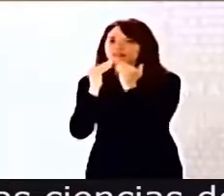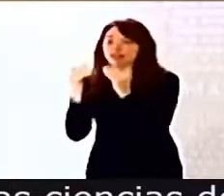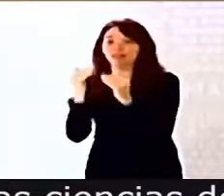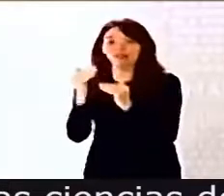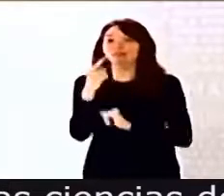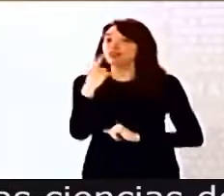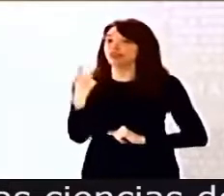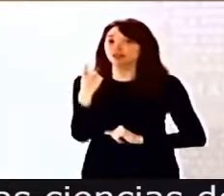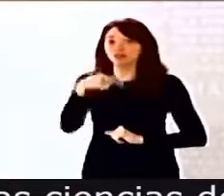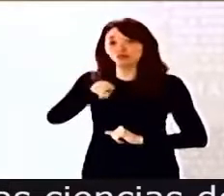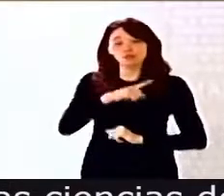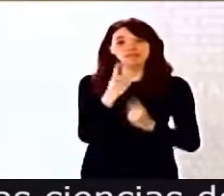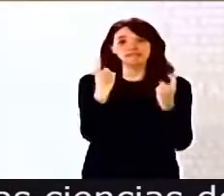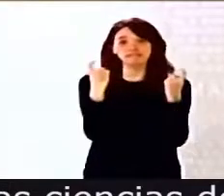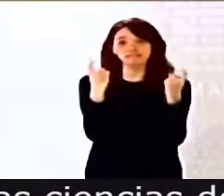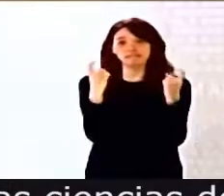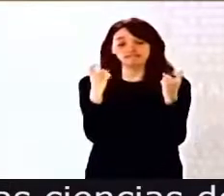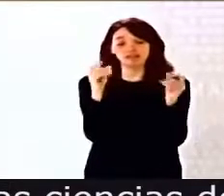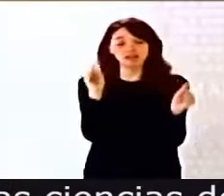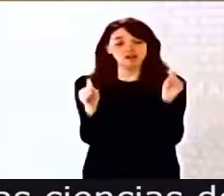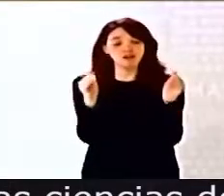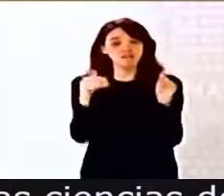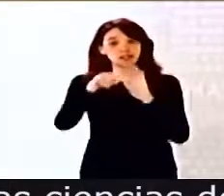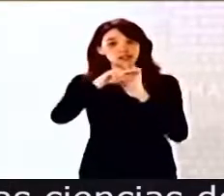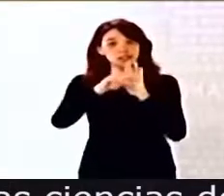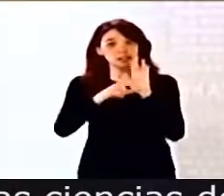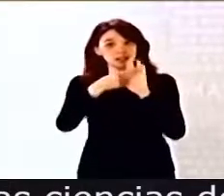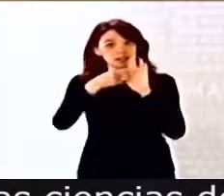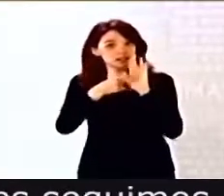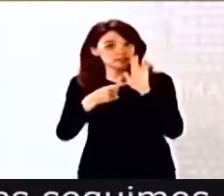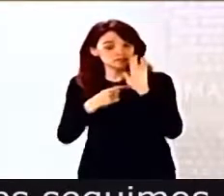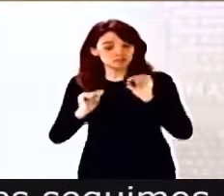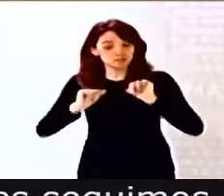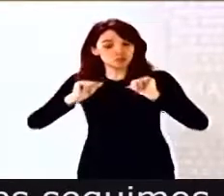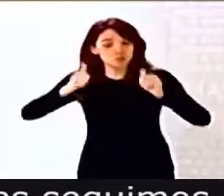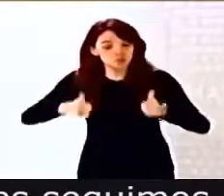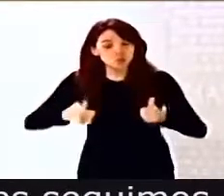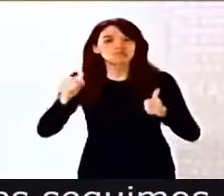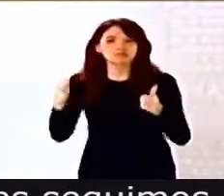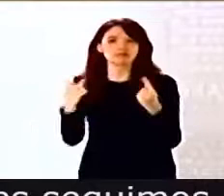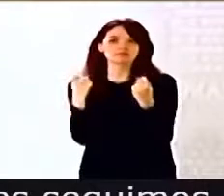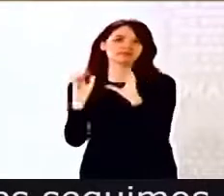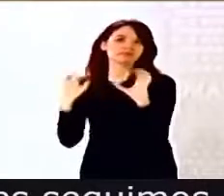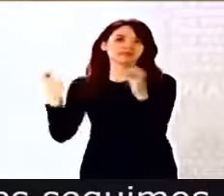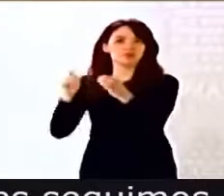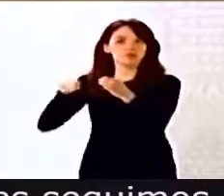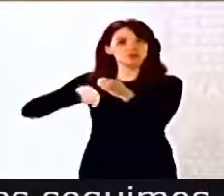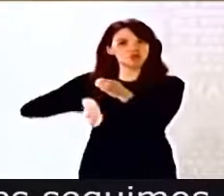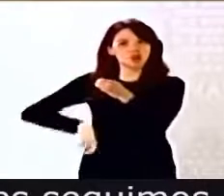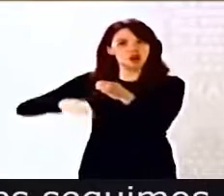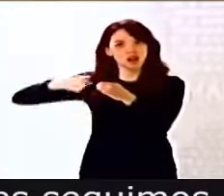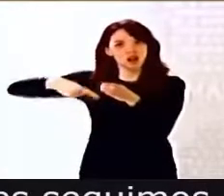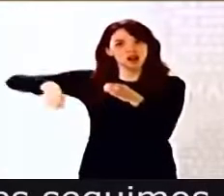seguimos necesitando en esta fase de desescalada que hemos emprendido y que hemos